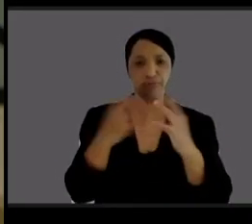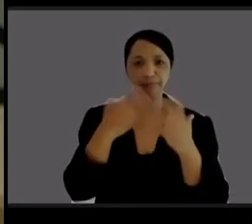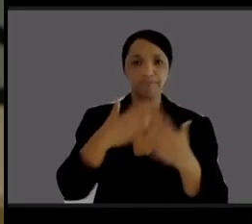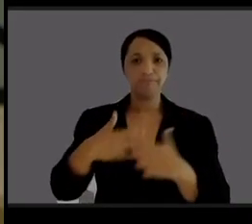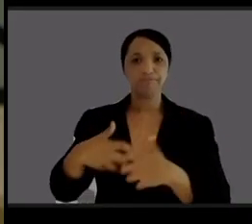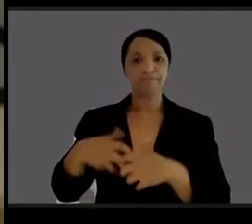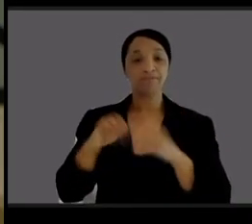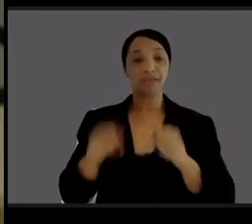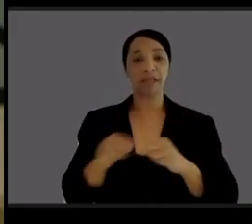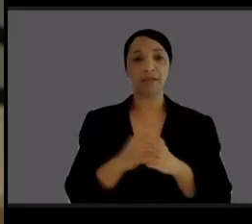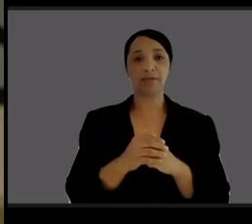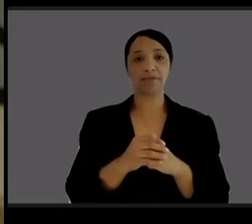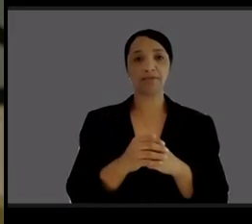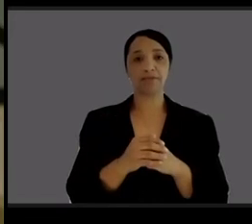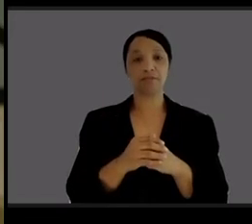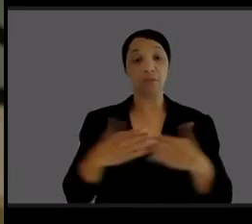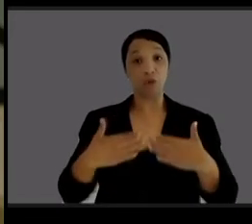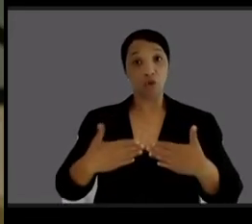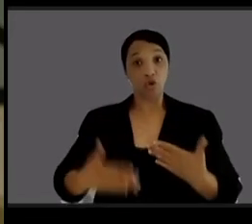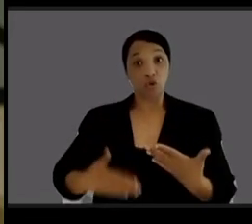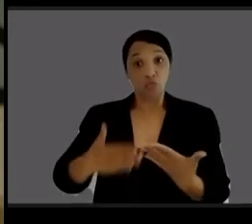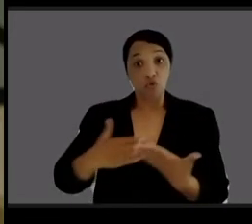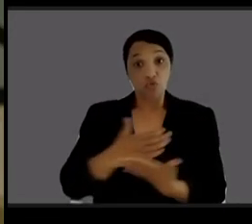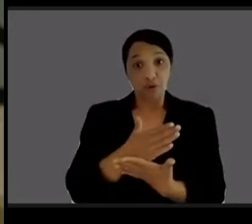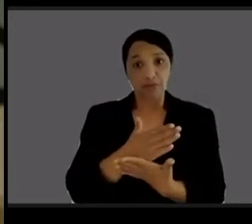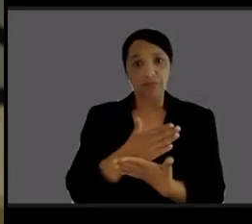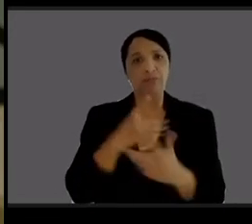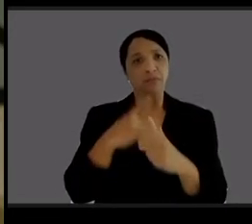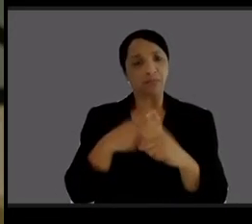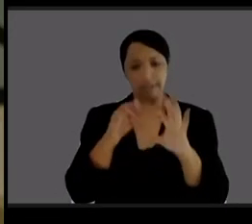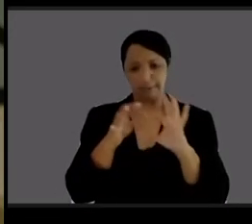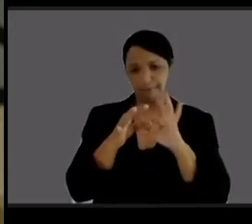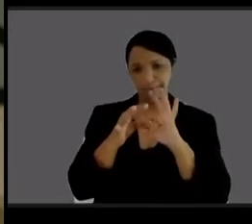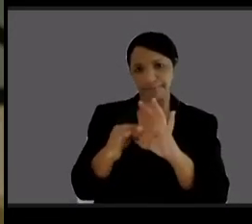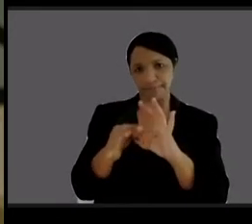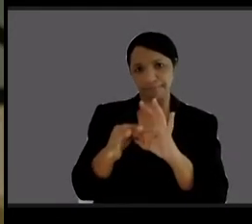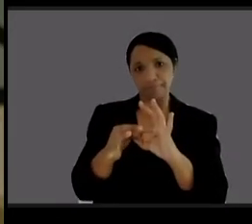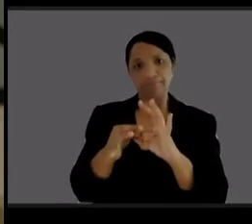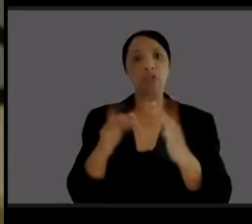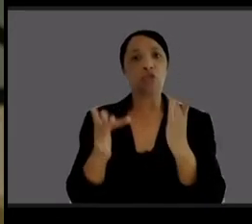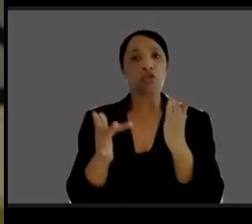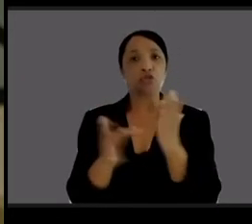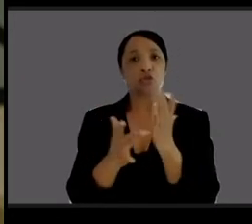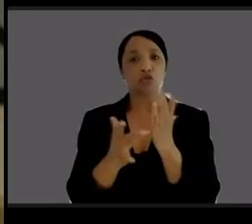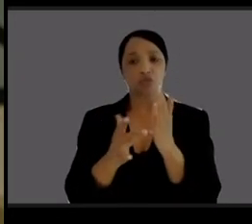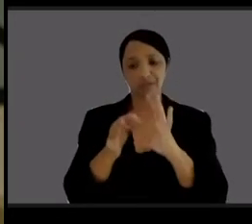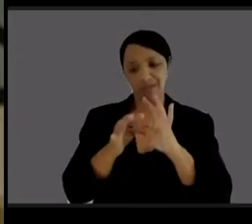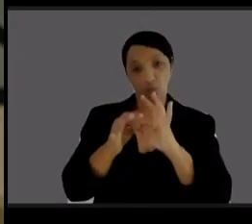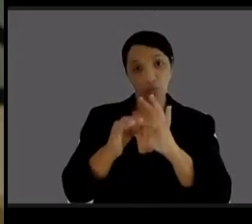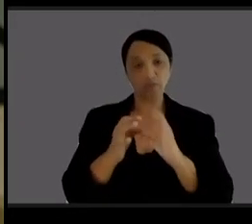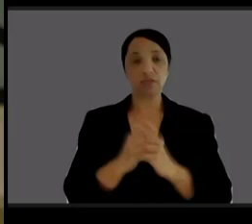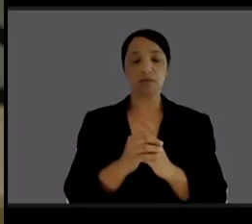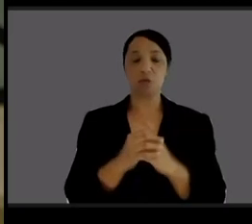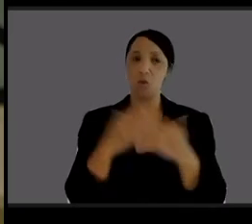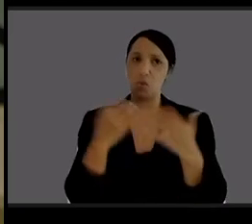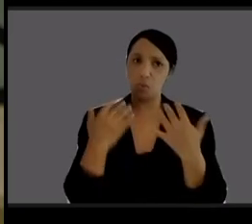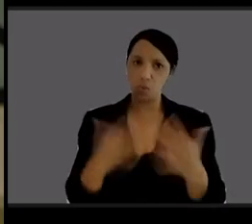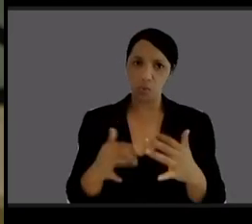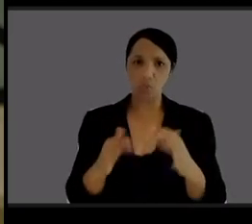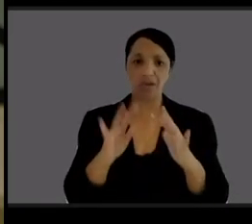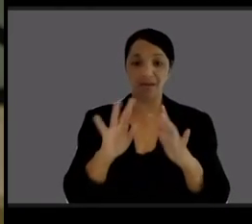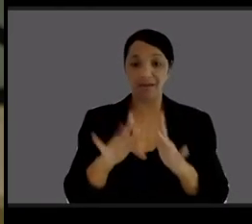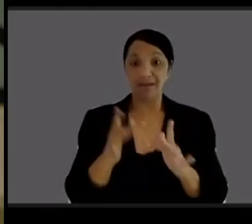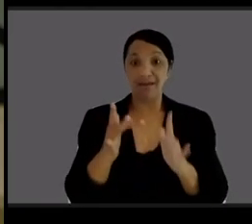digitales. Y en tercer lugar, debemos reforzar el enfoque de la cooperación digital basado en derechos humanos y centrado en las personas. Es imperativo